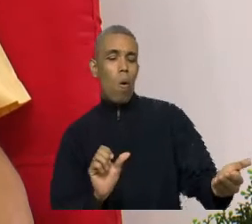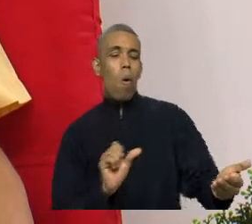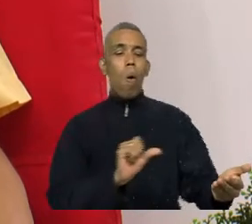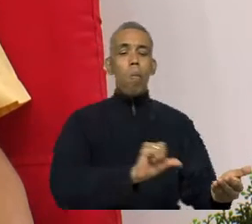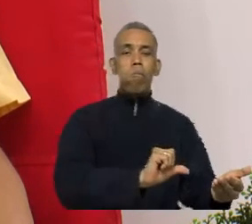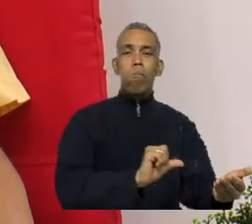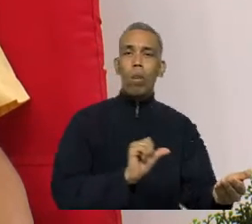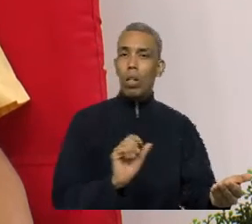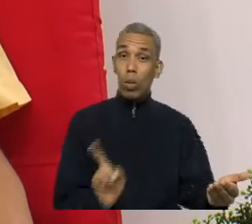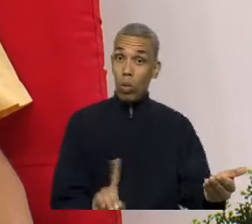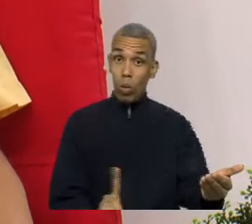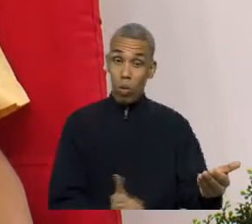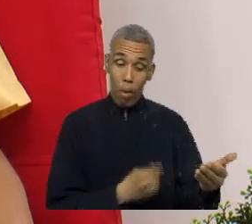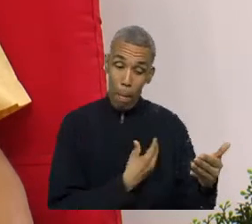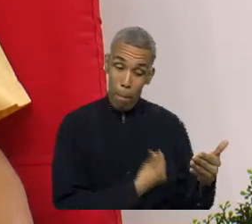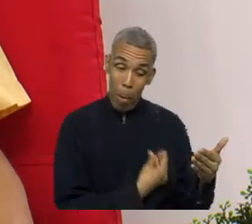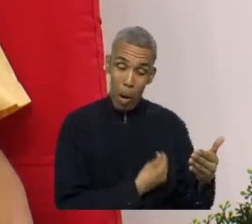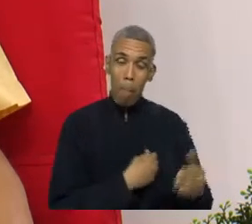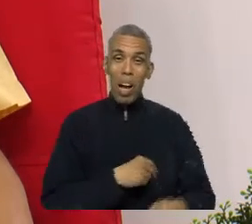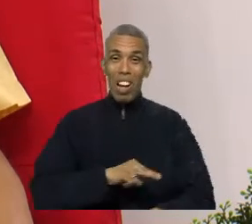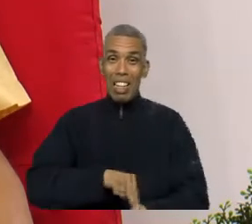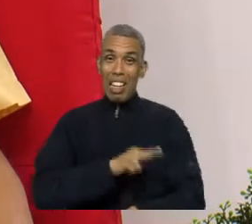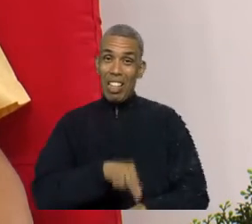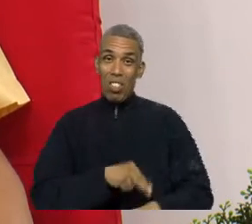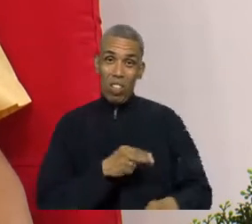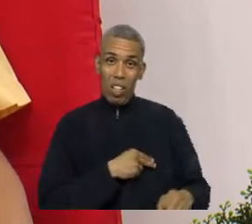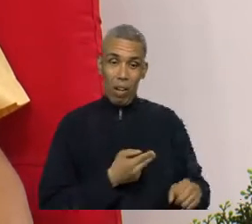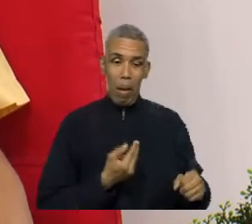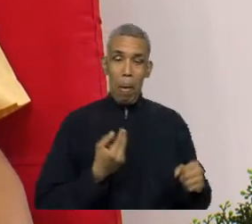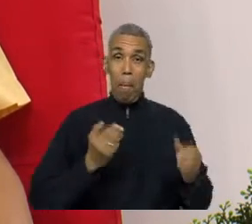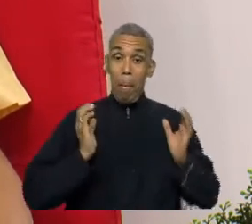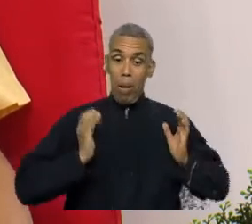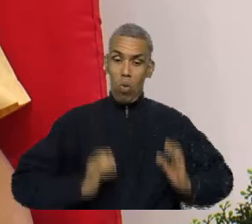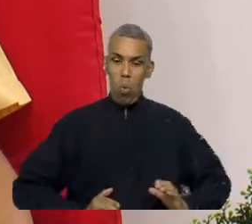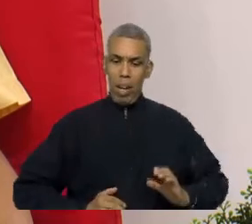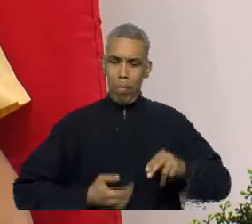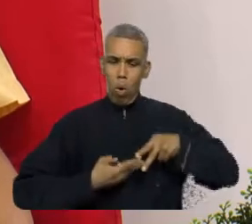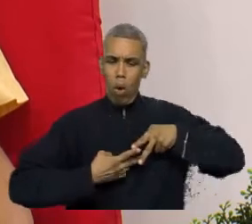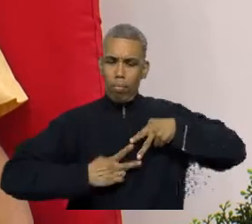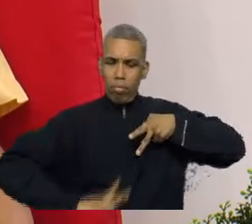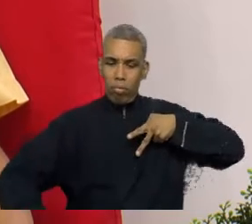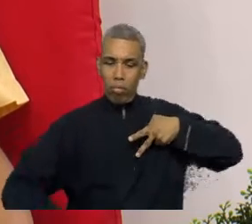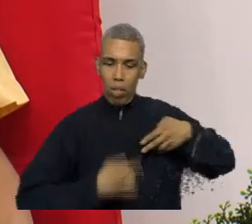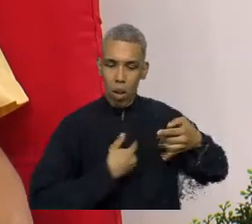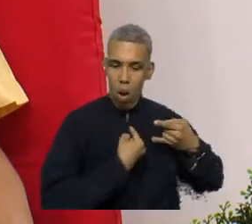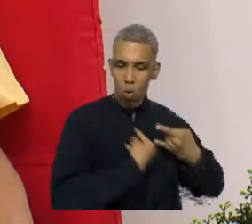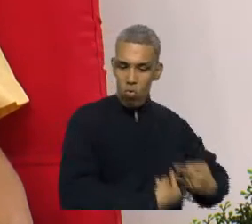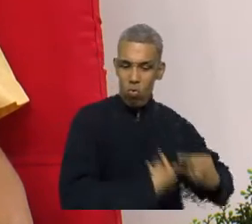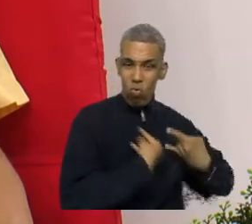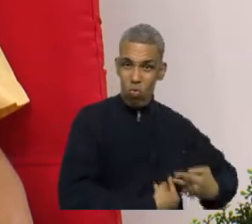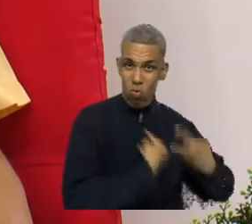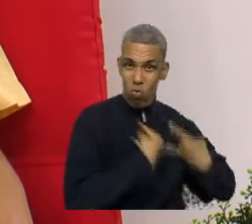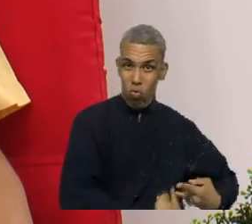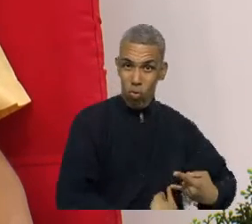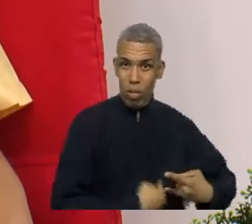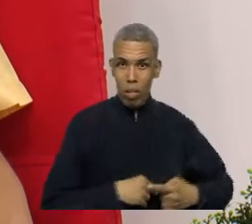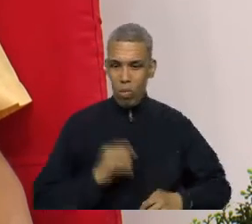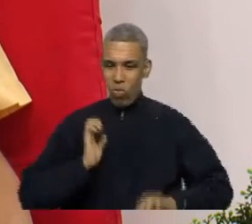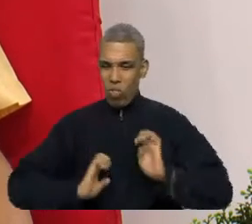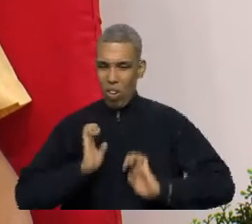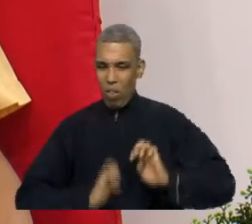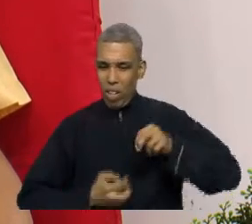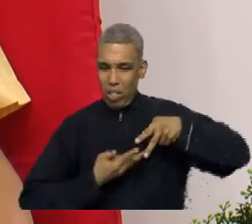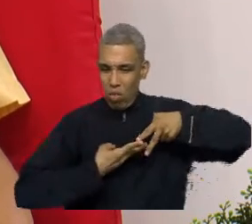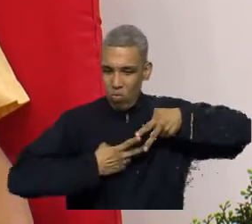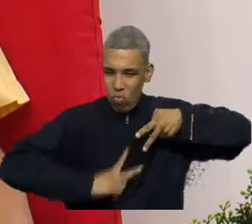enfermedades infecciosas, porque la mamá le está inyectando al niño a través de la boca defensas contra estas